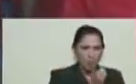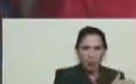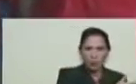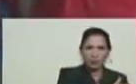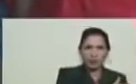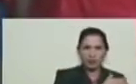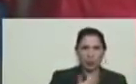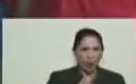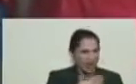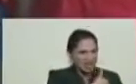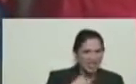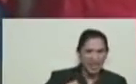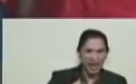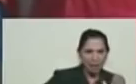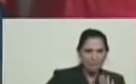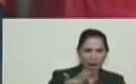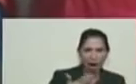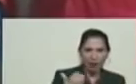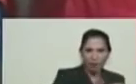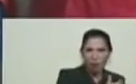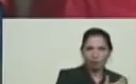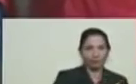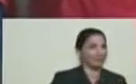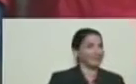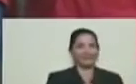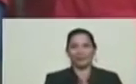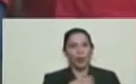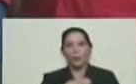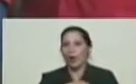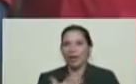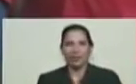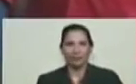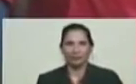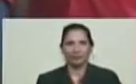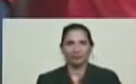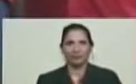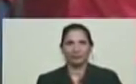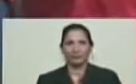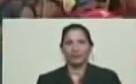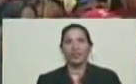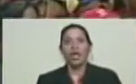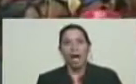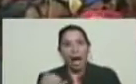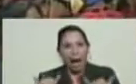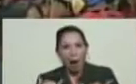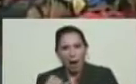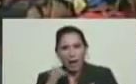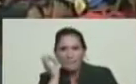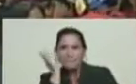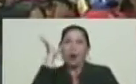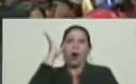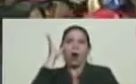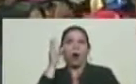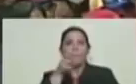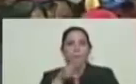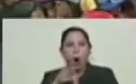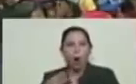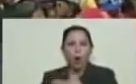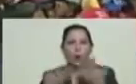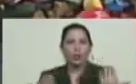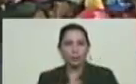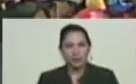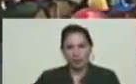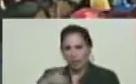ni podrán. Por eso, desesperados, apelaron al magnicidio. Al magnicidio que fue frustrado y